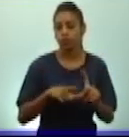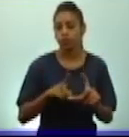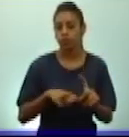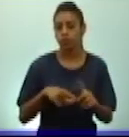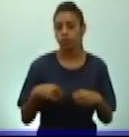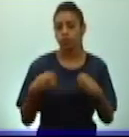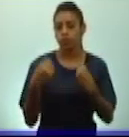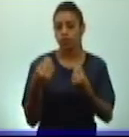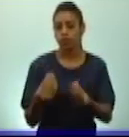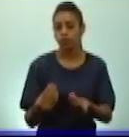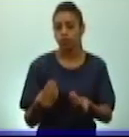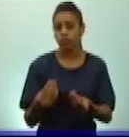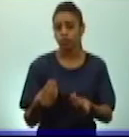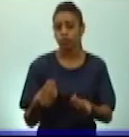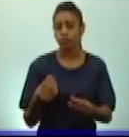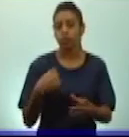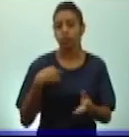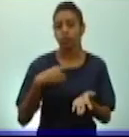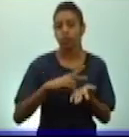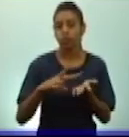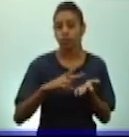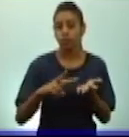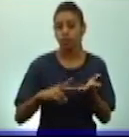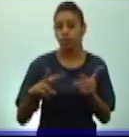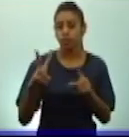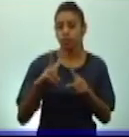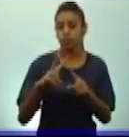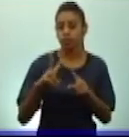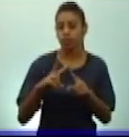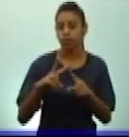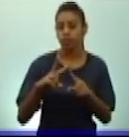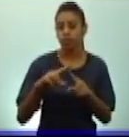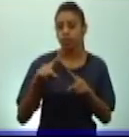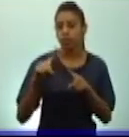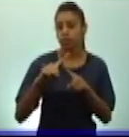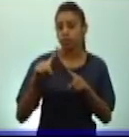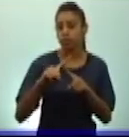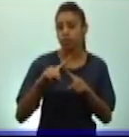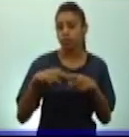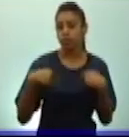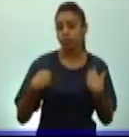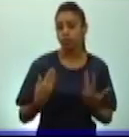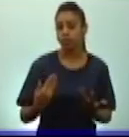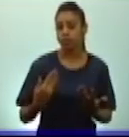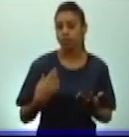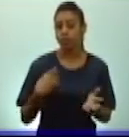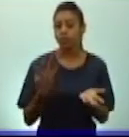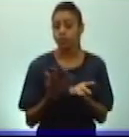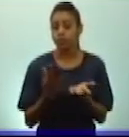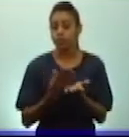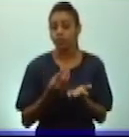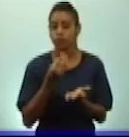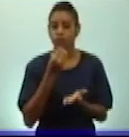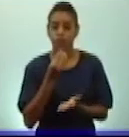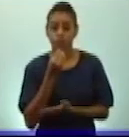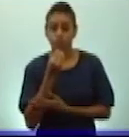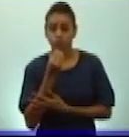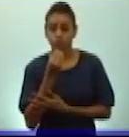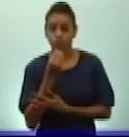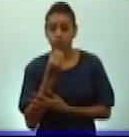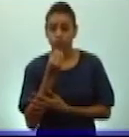cuales ustedes tienen que hacer referencia. De igual manera, los estudiantes que tengan la posibilidad